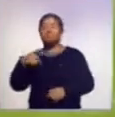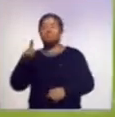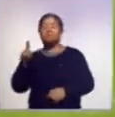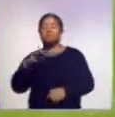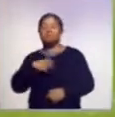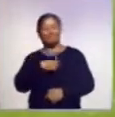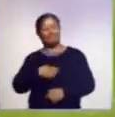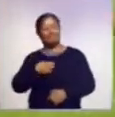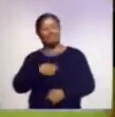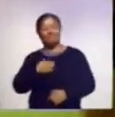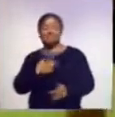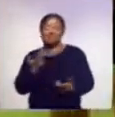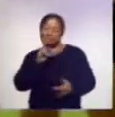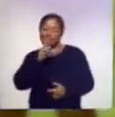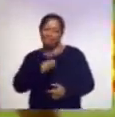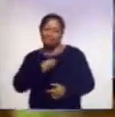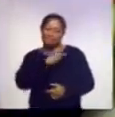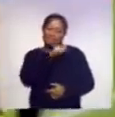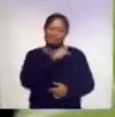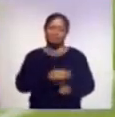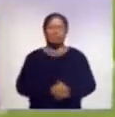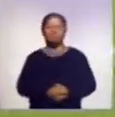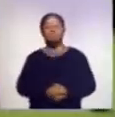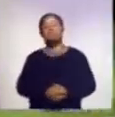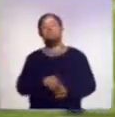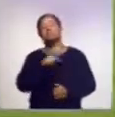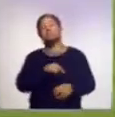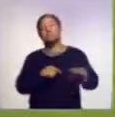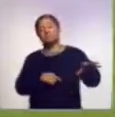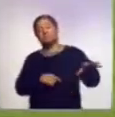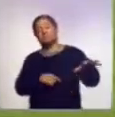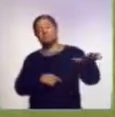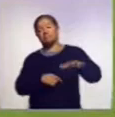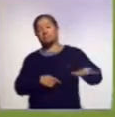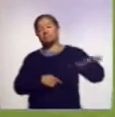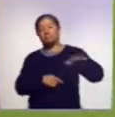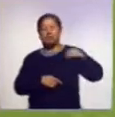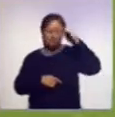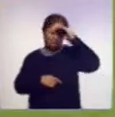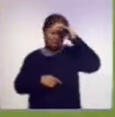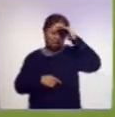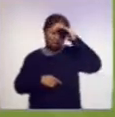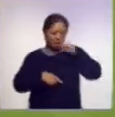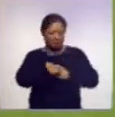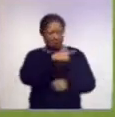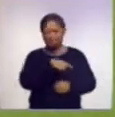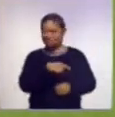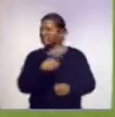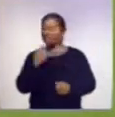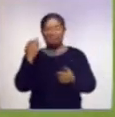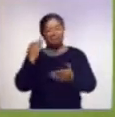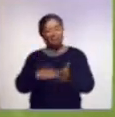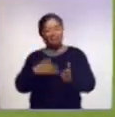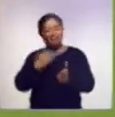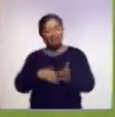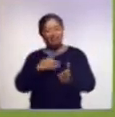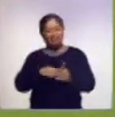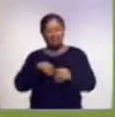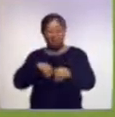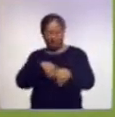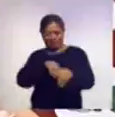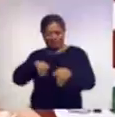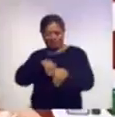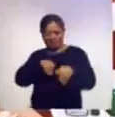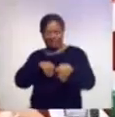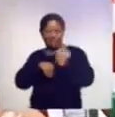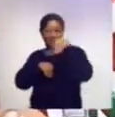El entrenador de Cafetaleros, el ex defensa cruzazulino Melvin Brown, consideró que su plantel aún no encuentra la fortaleza ofensiva y